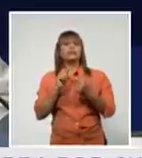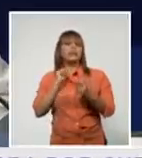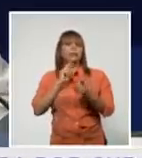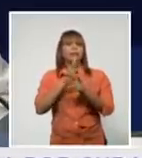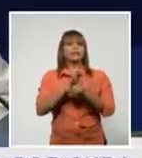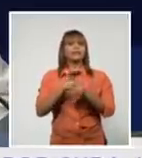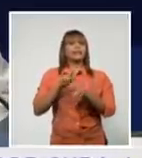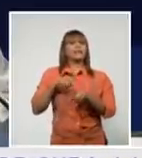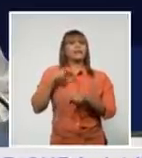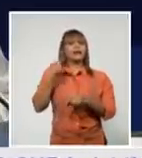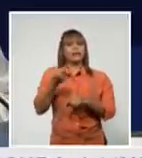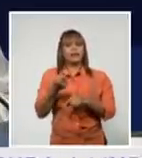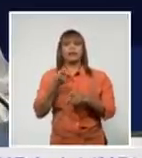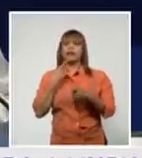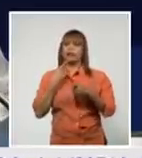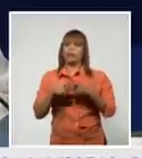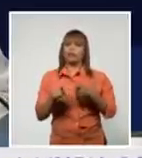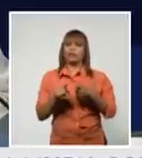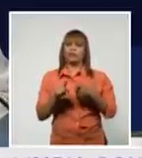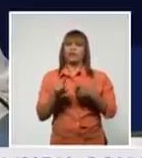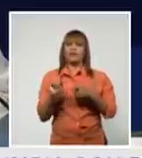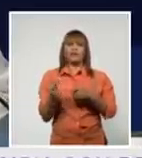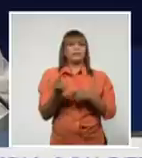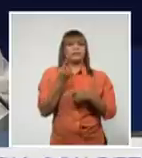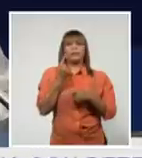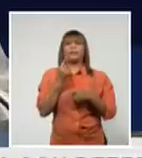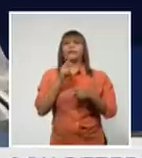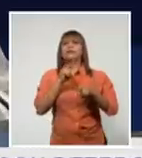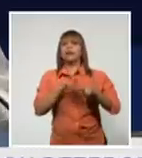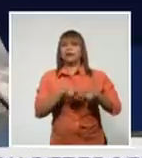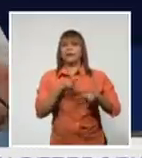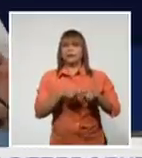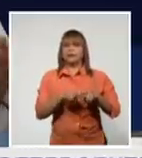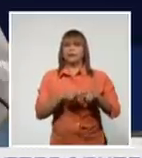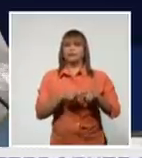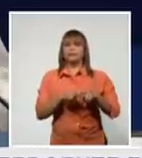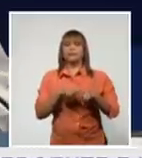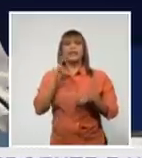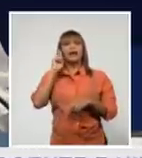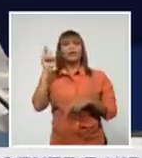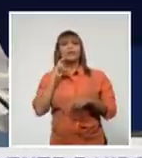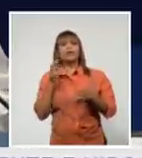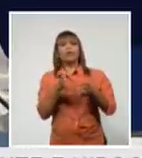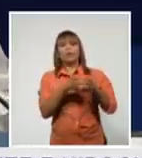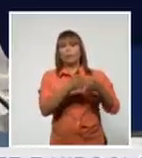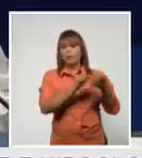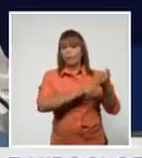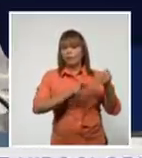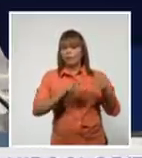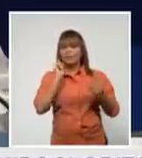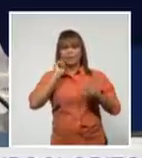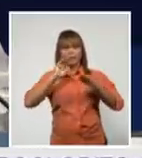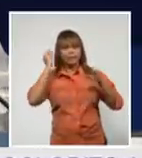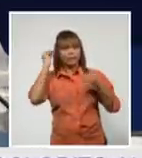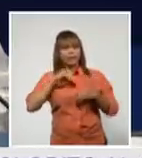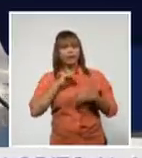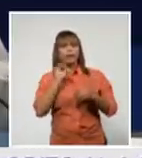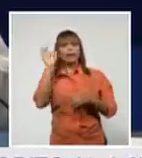mañana, sobre todo con La Habana. Acuérdense que hay un grupo de provincias, como ya nuestra población lo conoce, con tasas